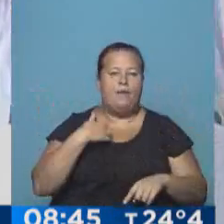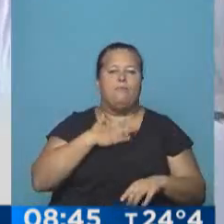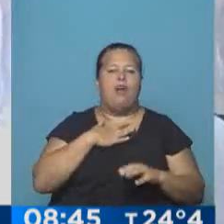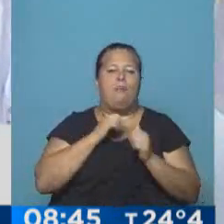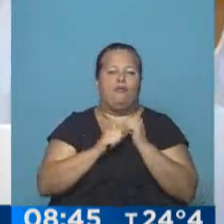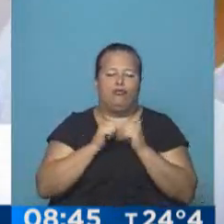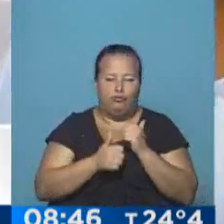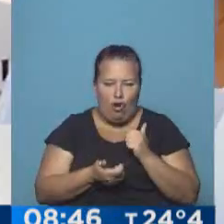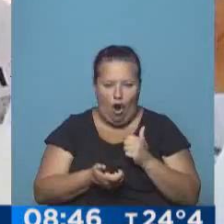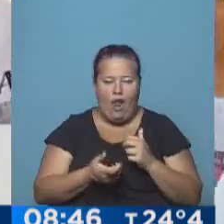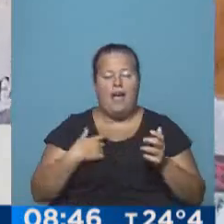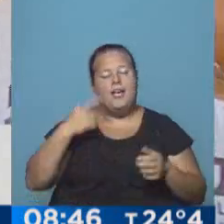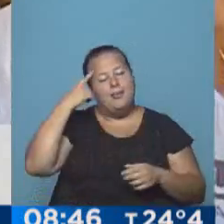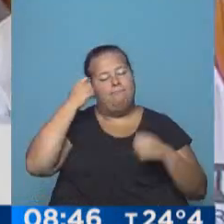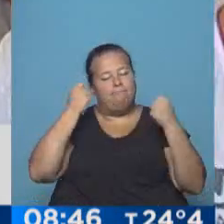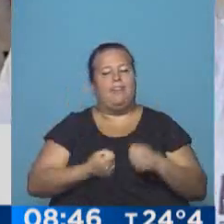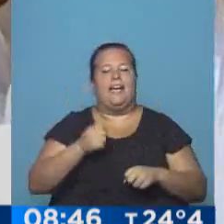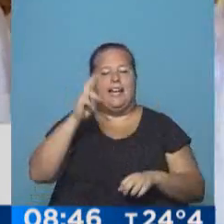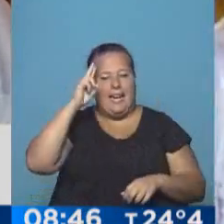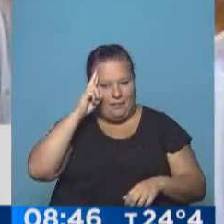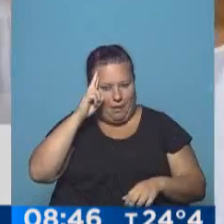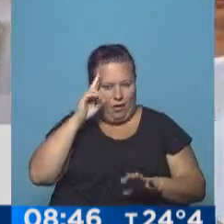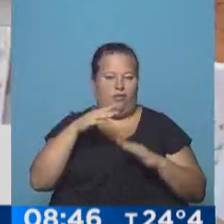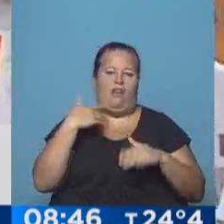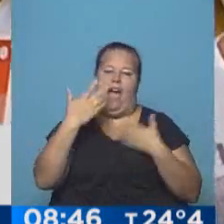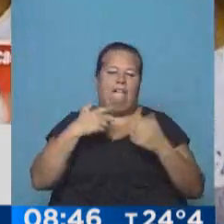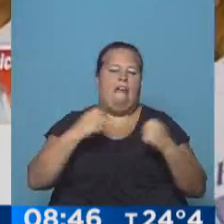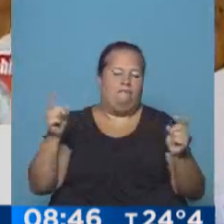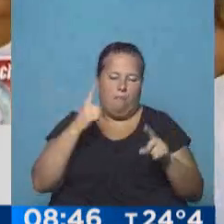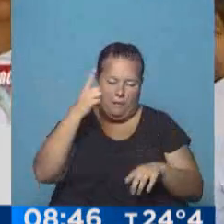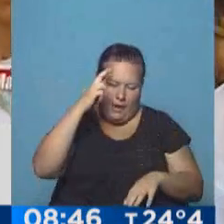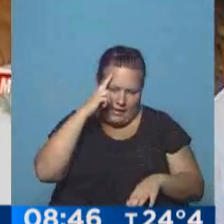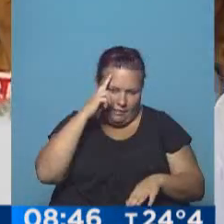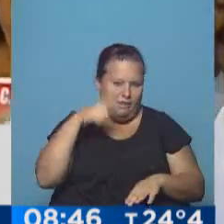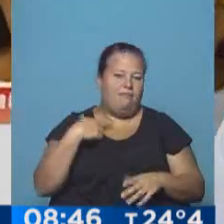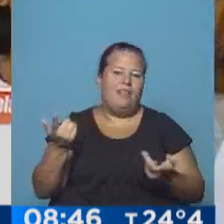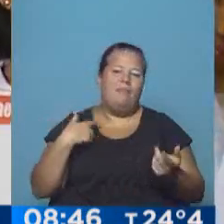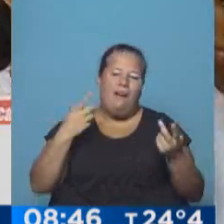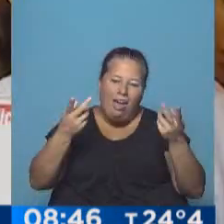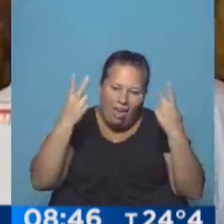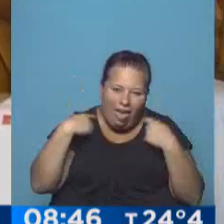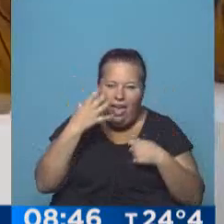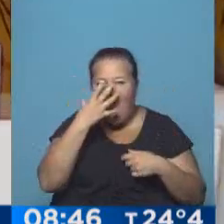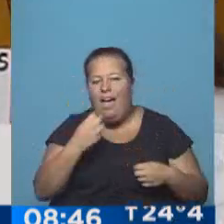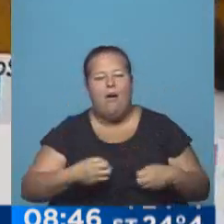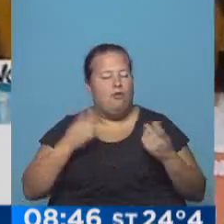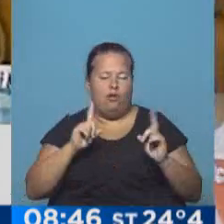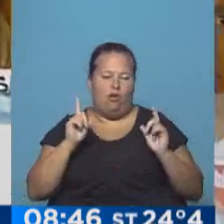historia. Elegimos el respeto antes de hablar y de actuar, y no nos dejamos llevar por la